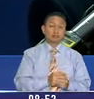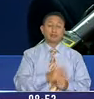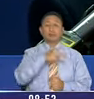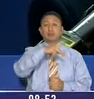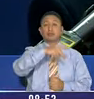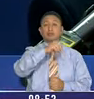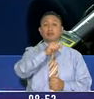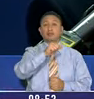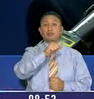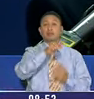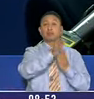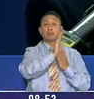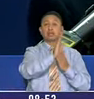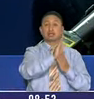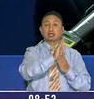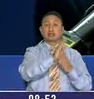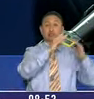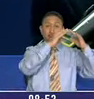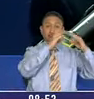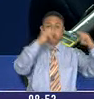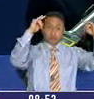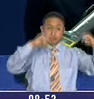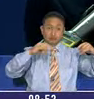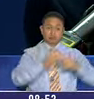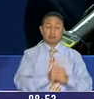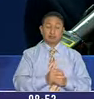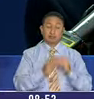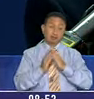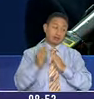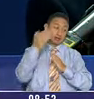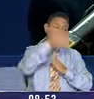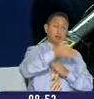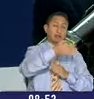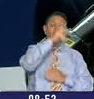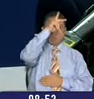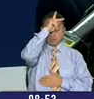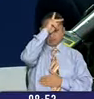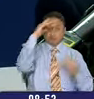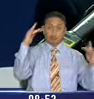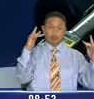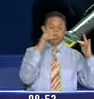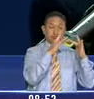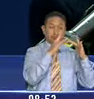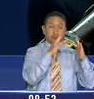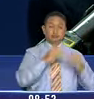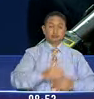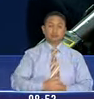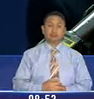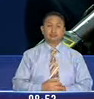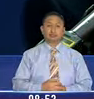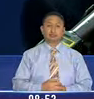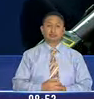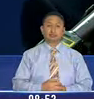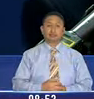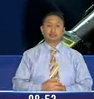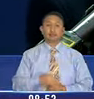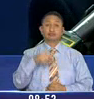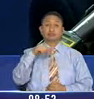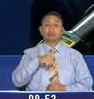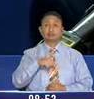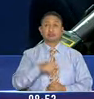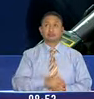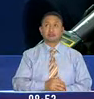Pasaje en la provincia del Oro y la correspondiente línea de transmisión hasta la frontera con la República del Perú. Estamos hablando de una